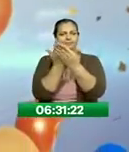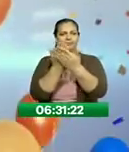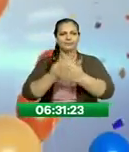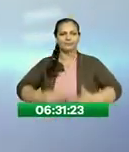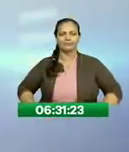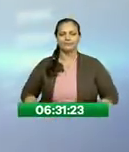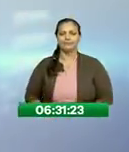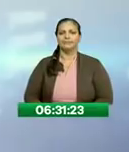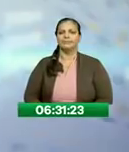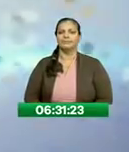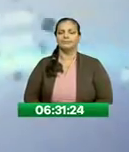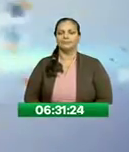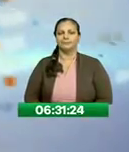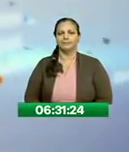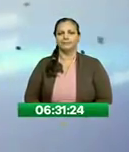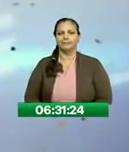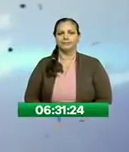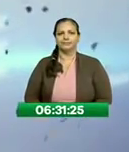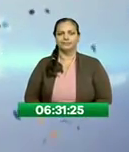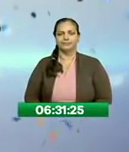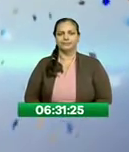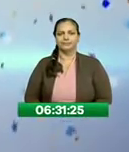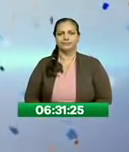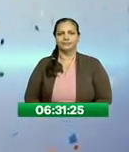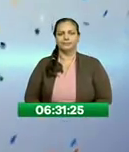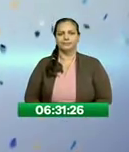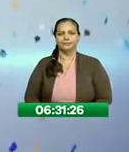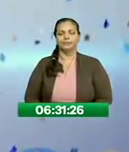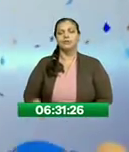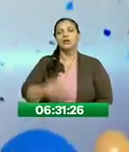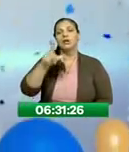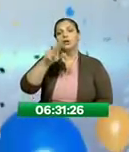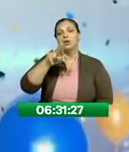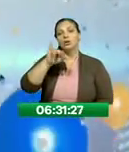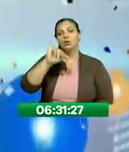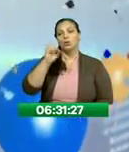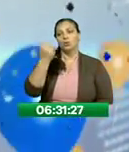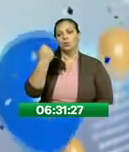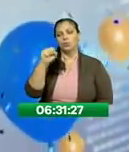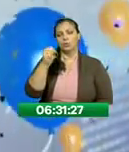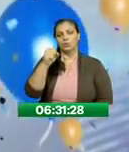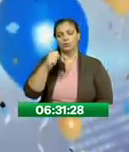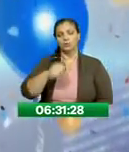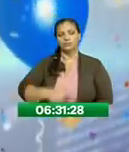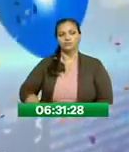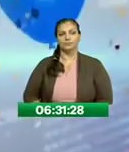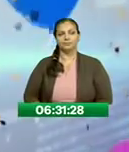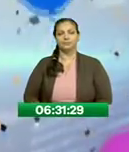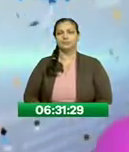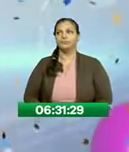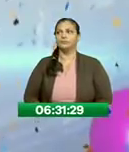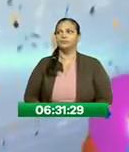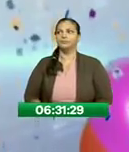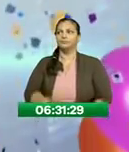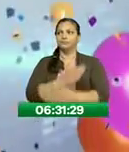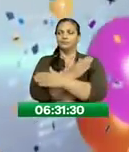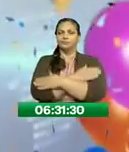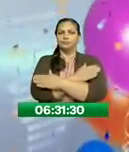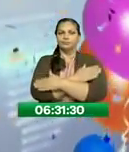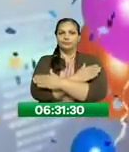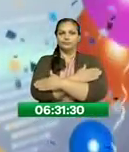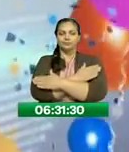¿Cómo se llama el cumpleañero? Luis Martínez. Luis Martínez. Chico. Felicidades, Luis.